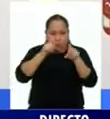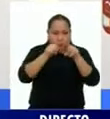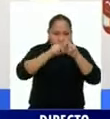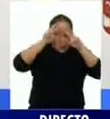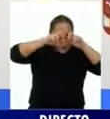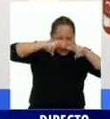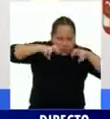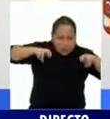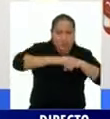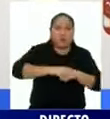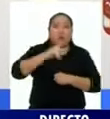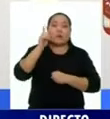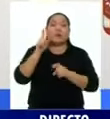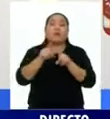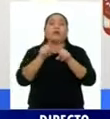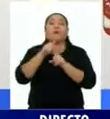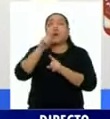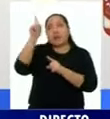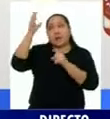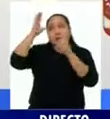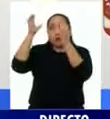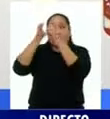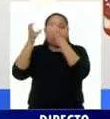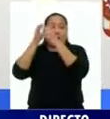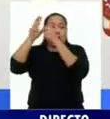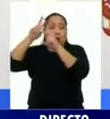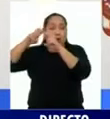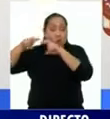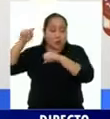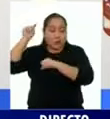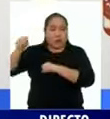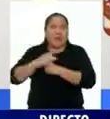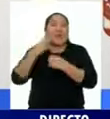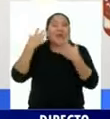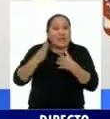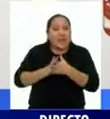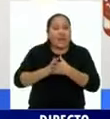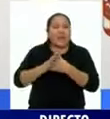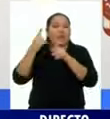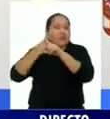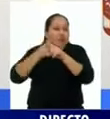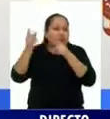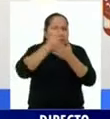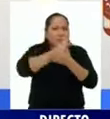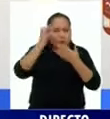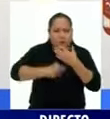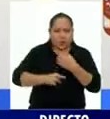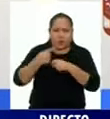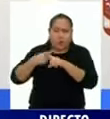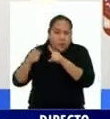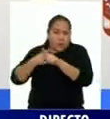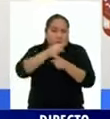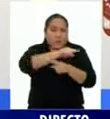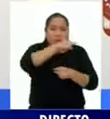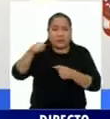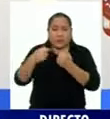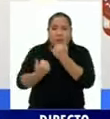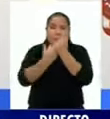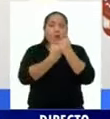los congresistas, que son democráticamente elegidos, que tienen distintas profesiones, reciban una